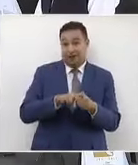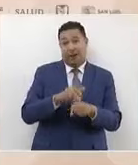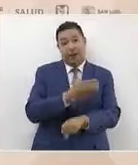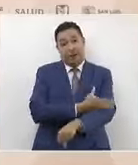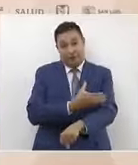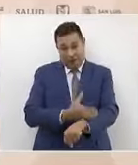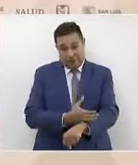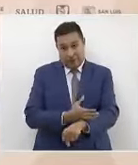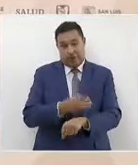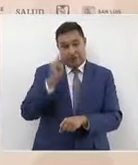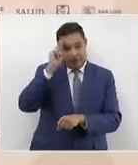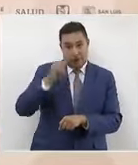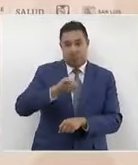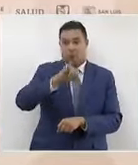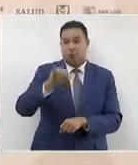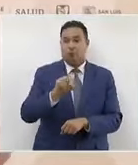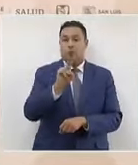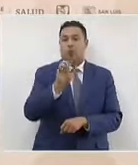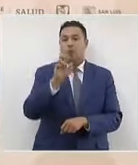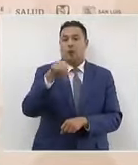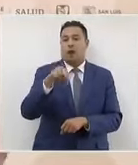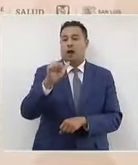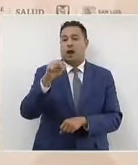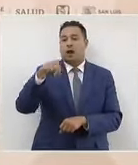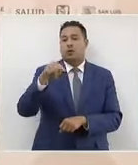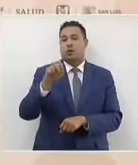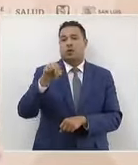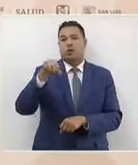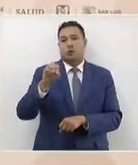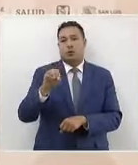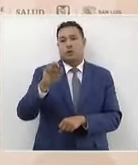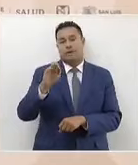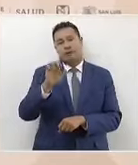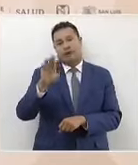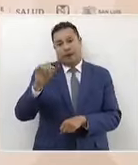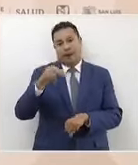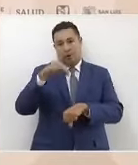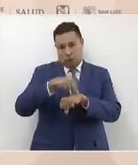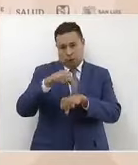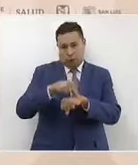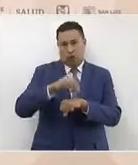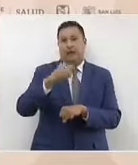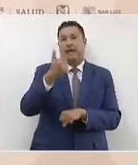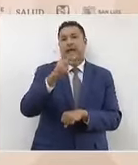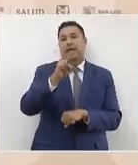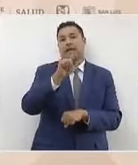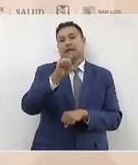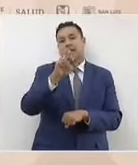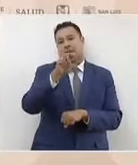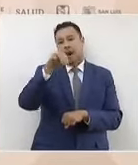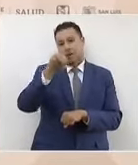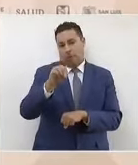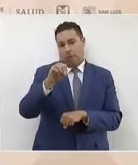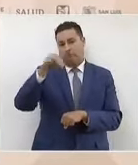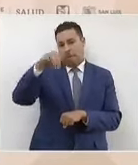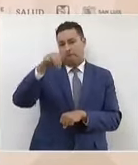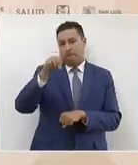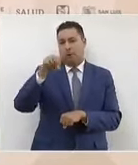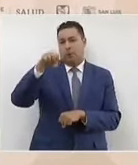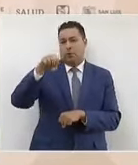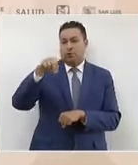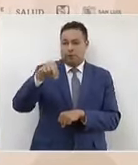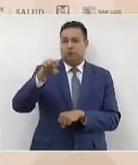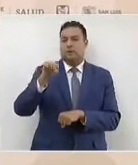maestro Juan Antonio Ferrer y del doctor Guillermo Monsiváis, y de todas y de todos